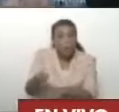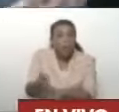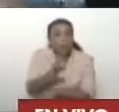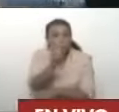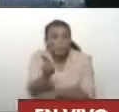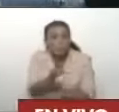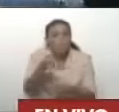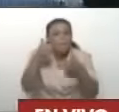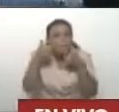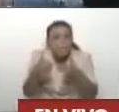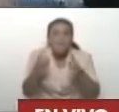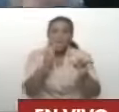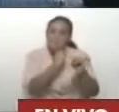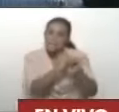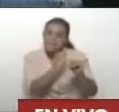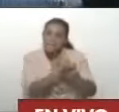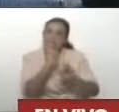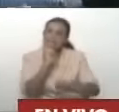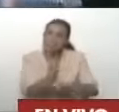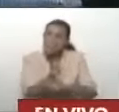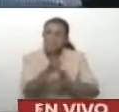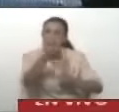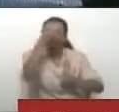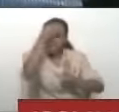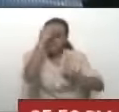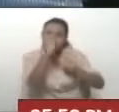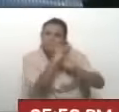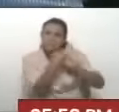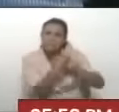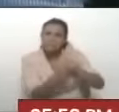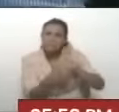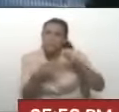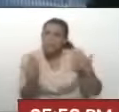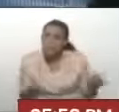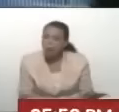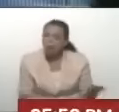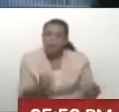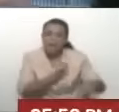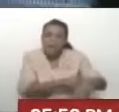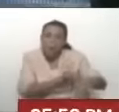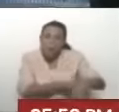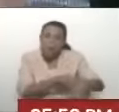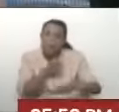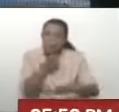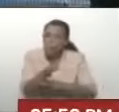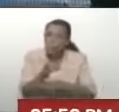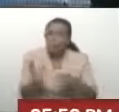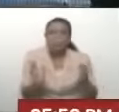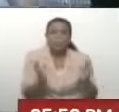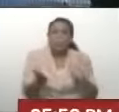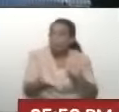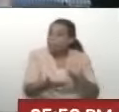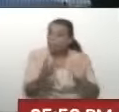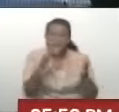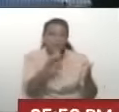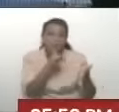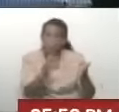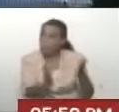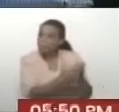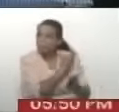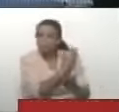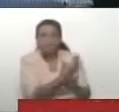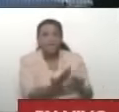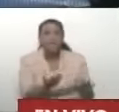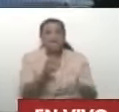uso de las redes, qué debe verdaderamente pues desechar. Y nosotros inclusive desde el